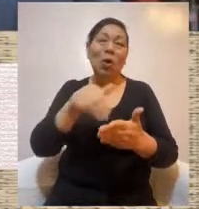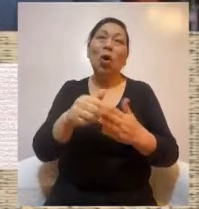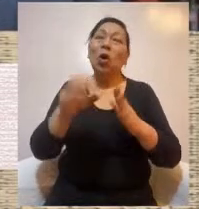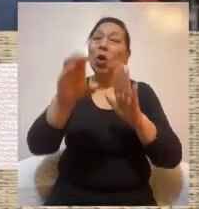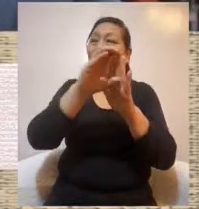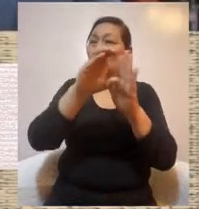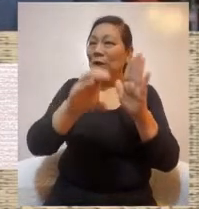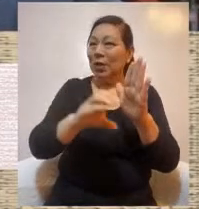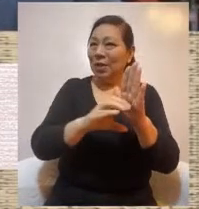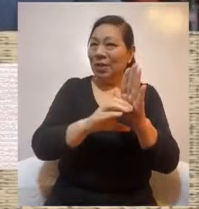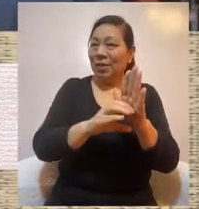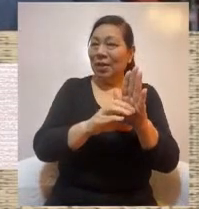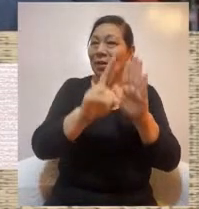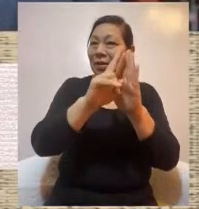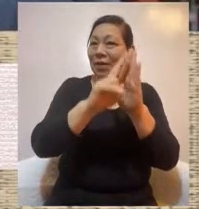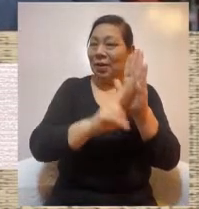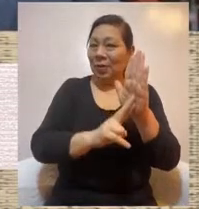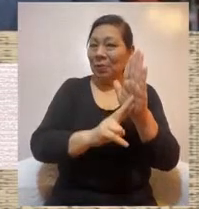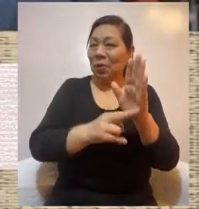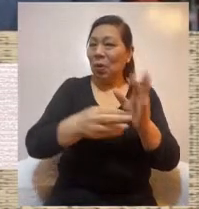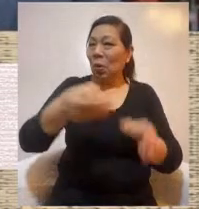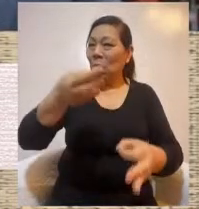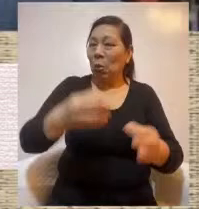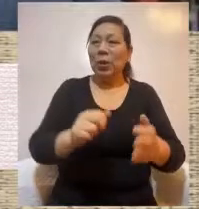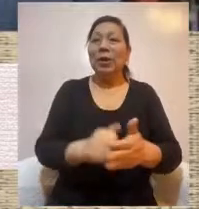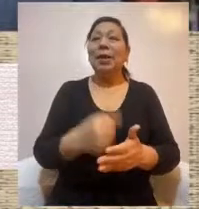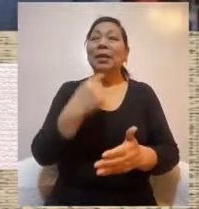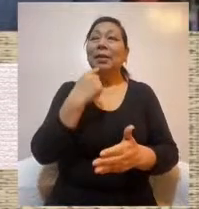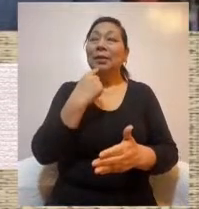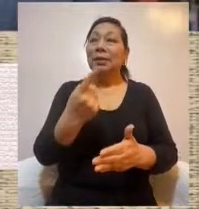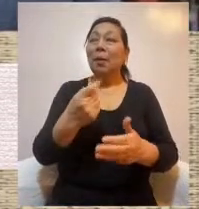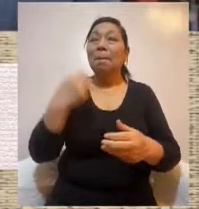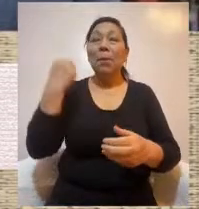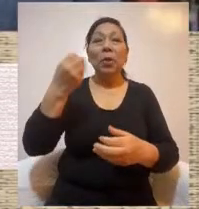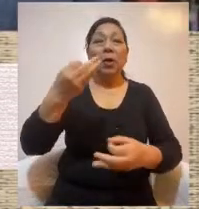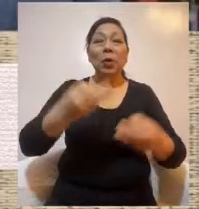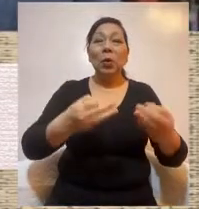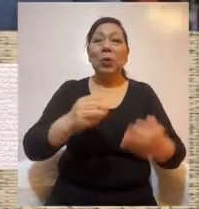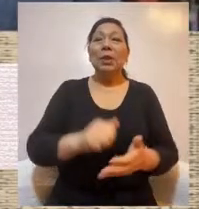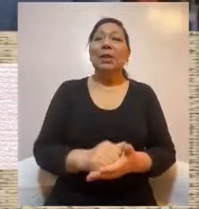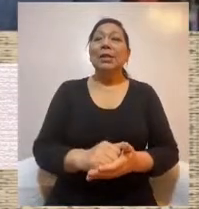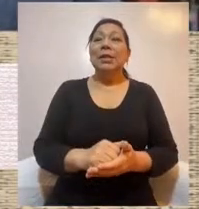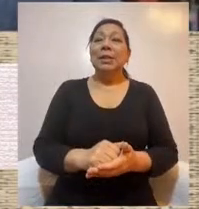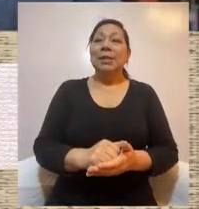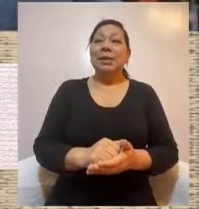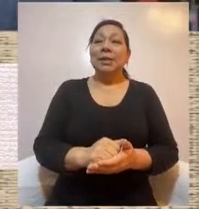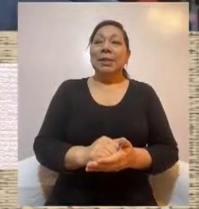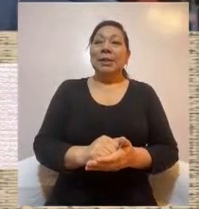procesos constitucionales en nuestro ordenamiento jurídico se inician en el Poder Judicial?